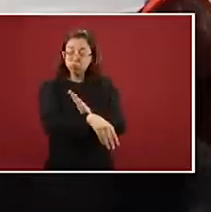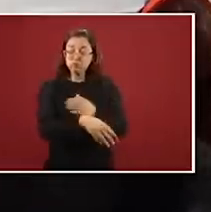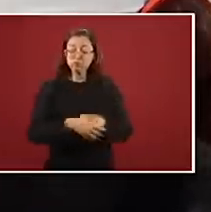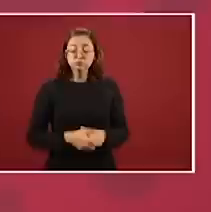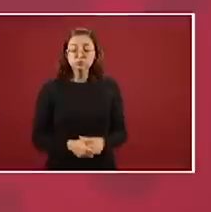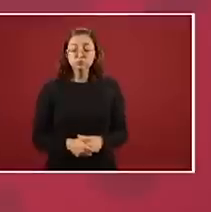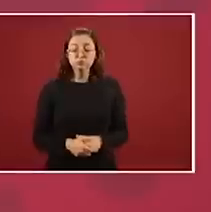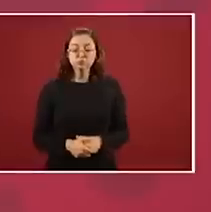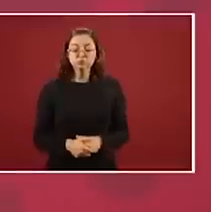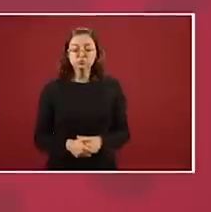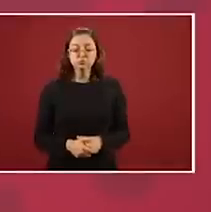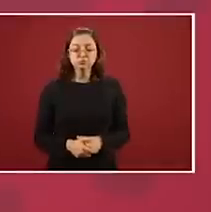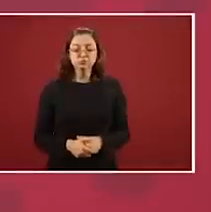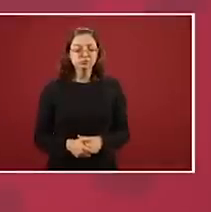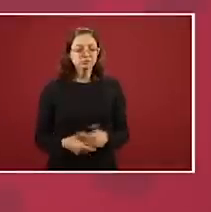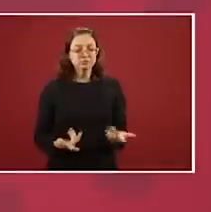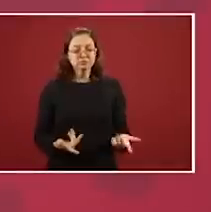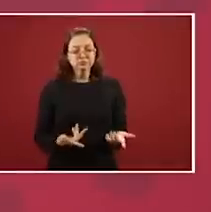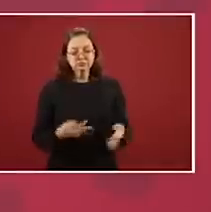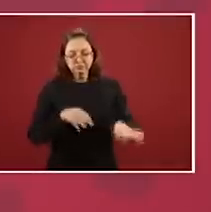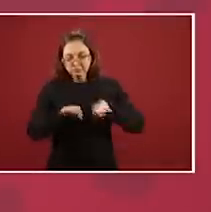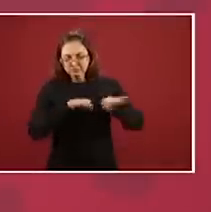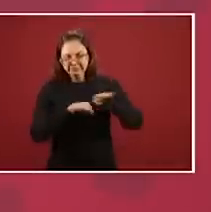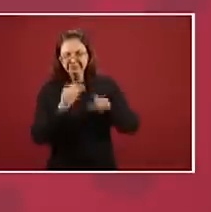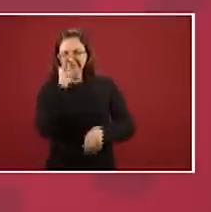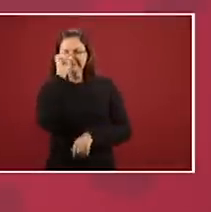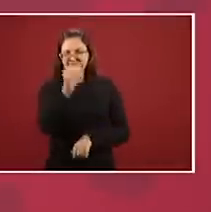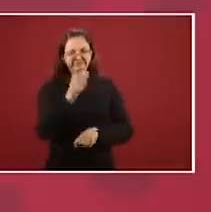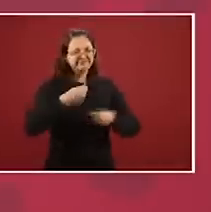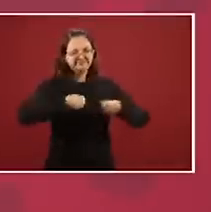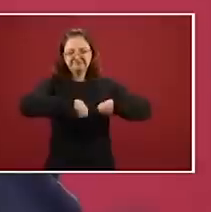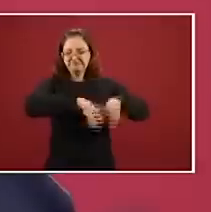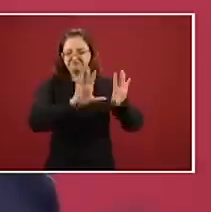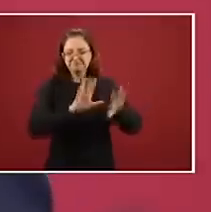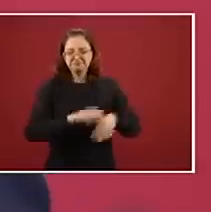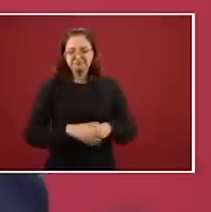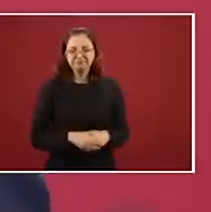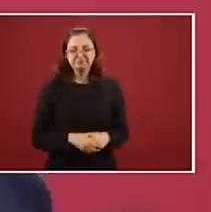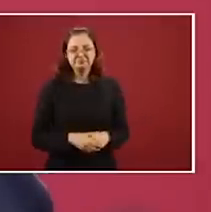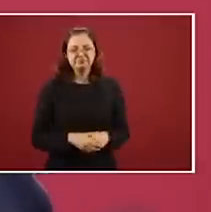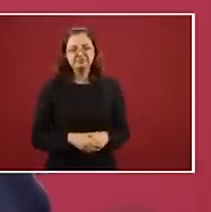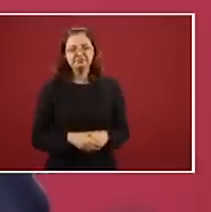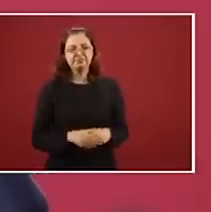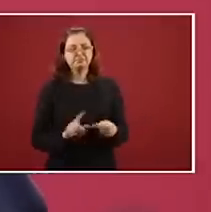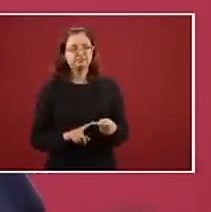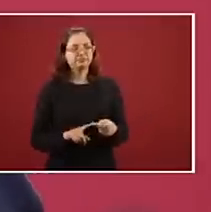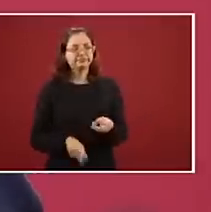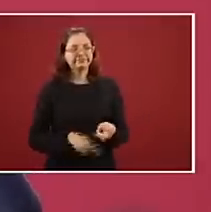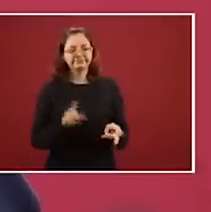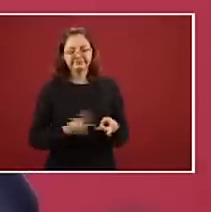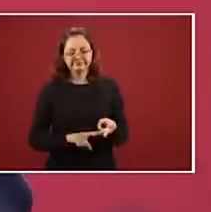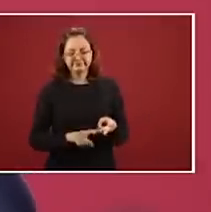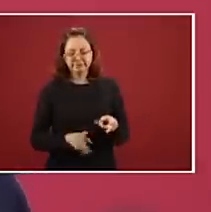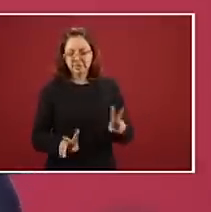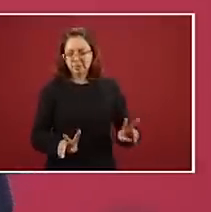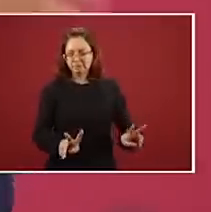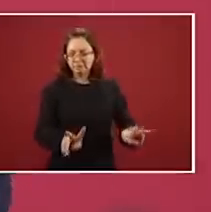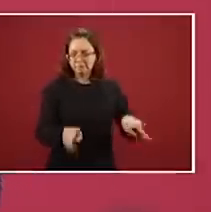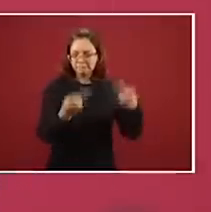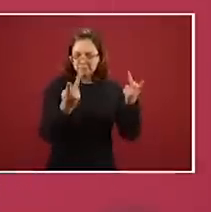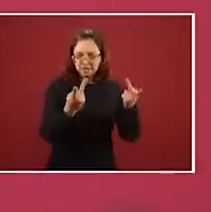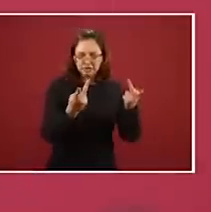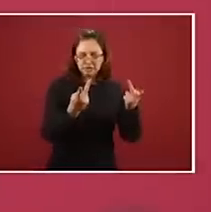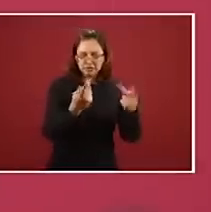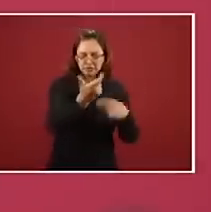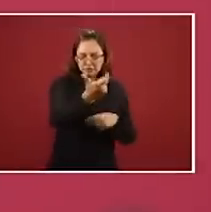no las ponemos a producir, las vendemos y de todas maneras tenemos que